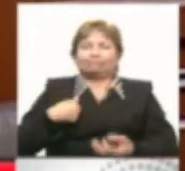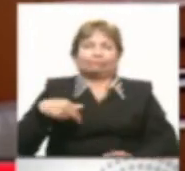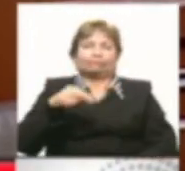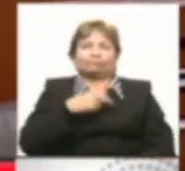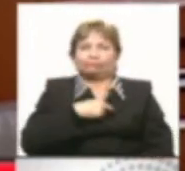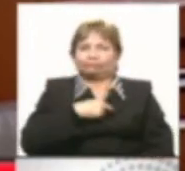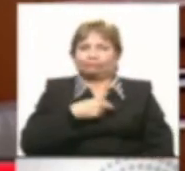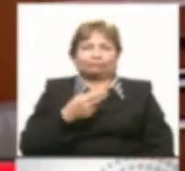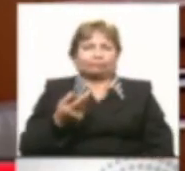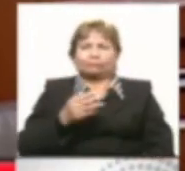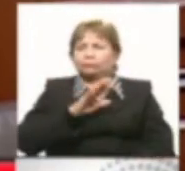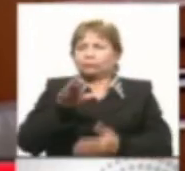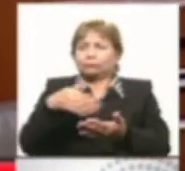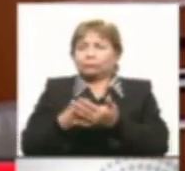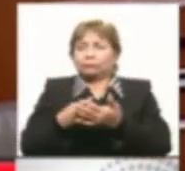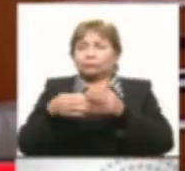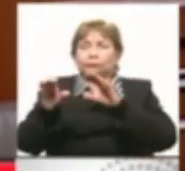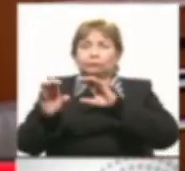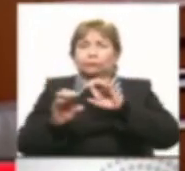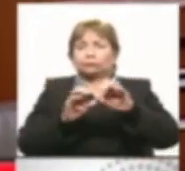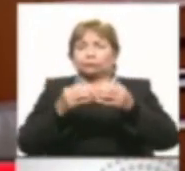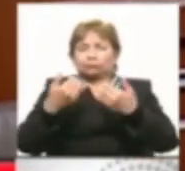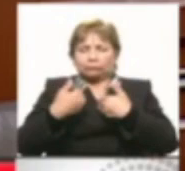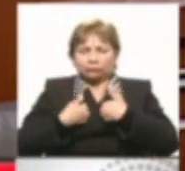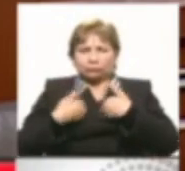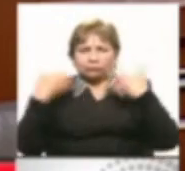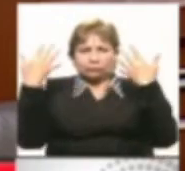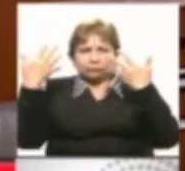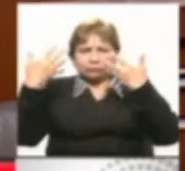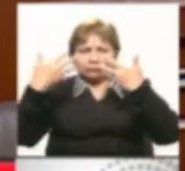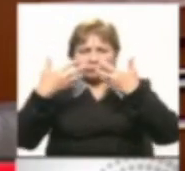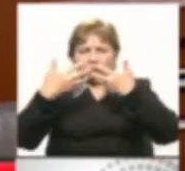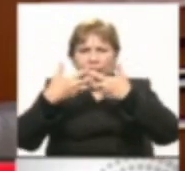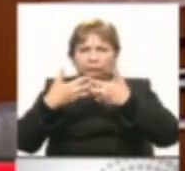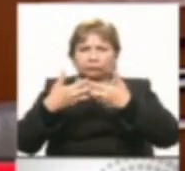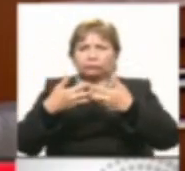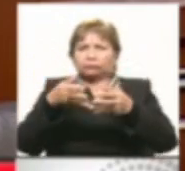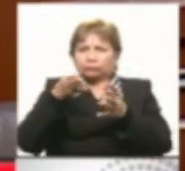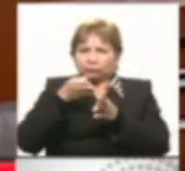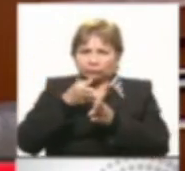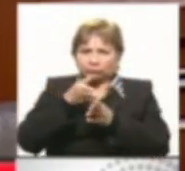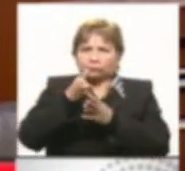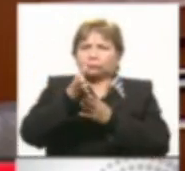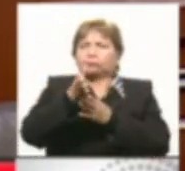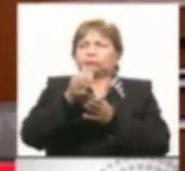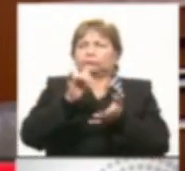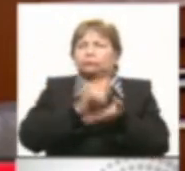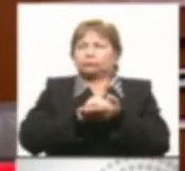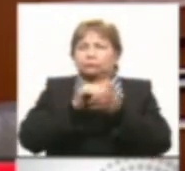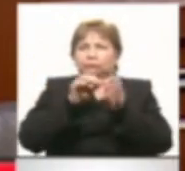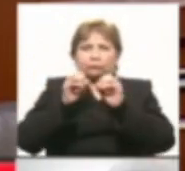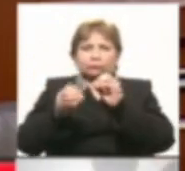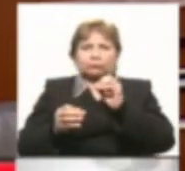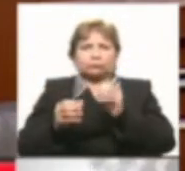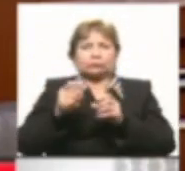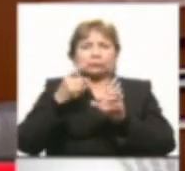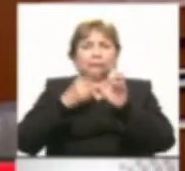nosotros. Todos estos hechos tienen relación entre sí y conducen a Sendero